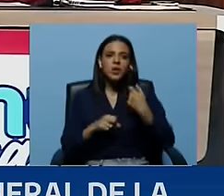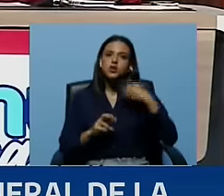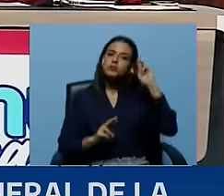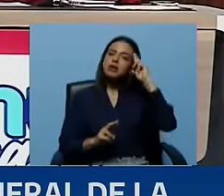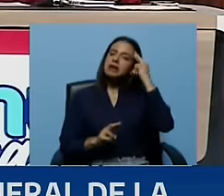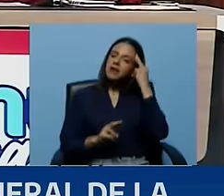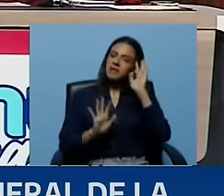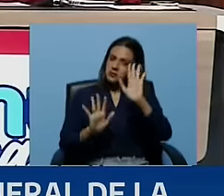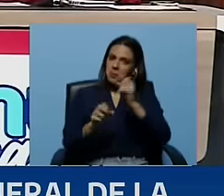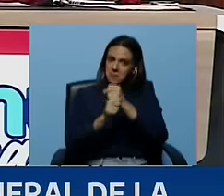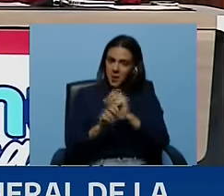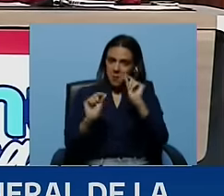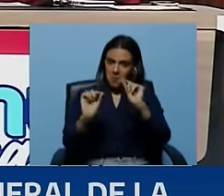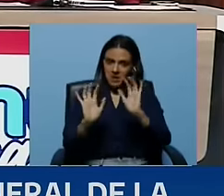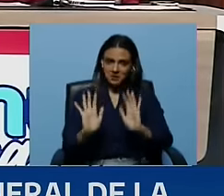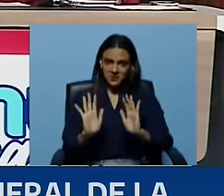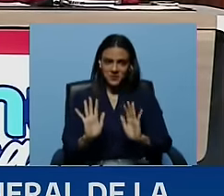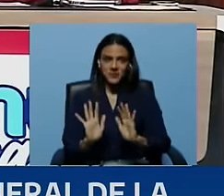Y